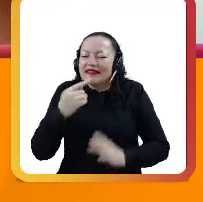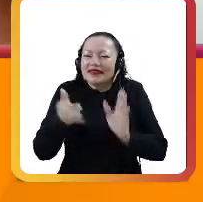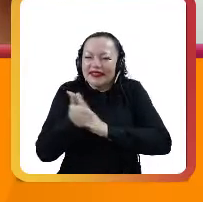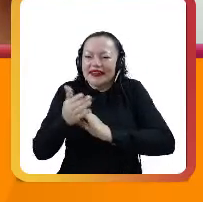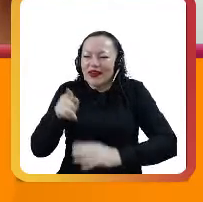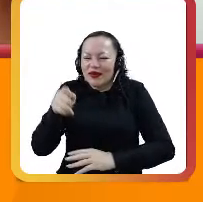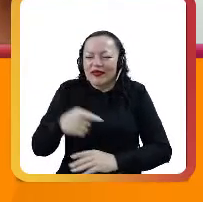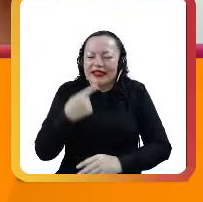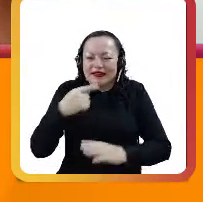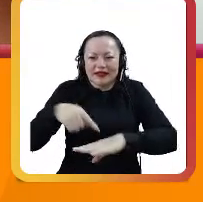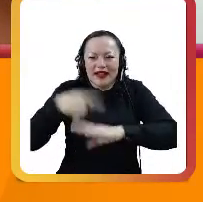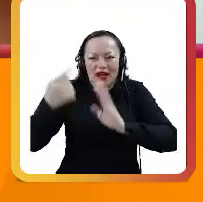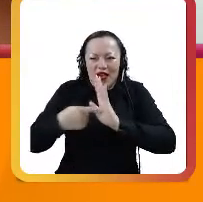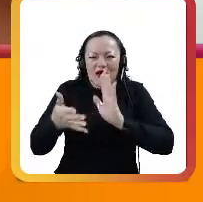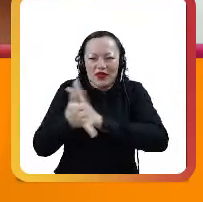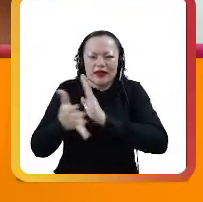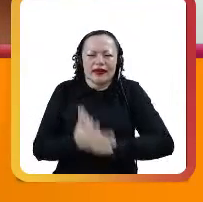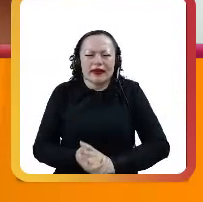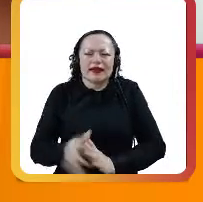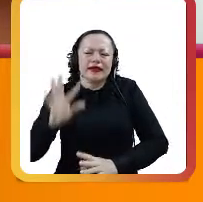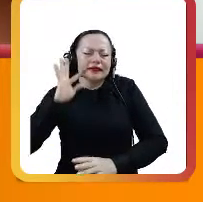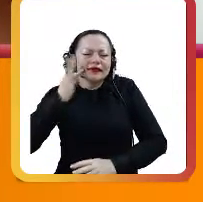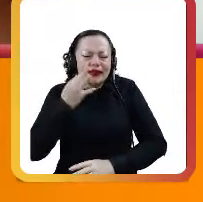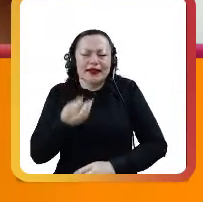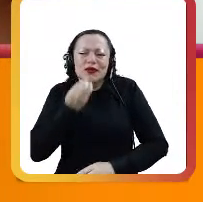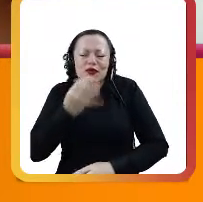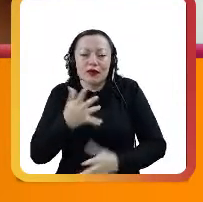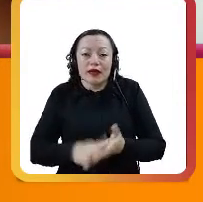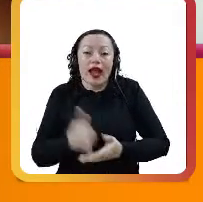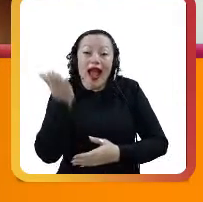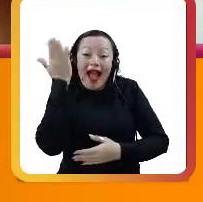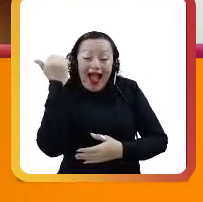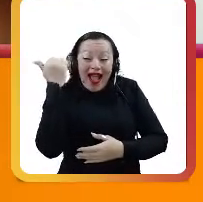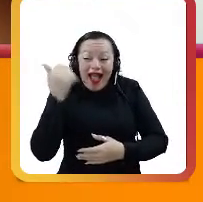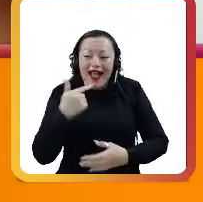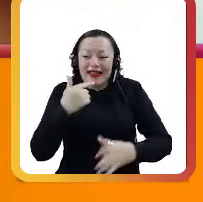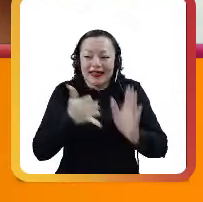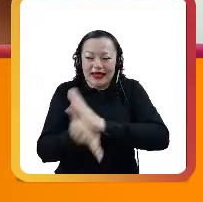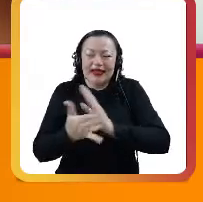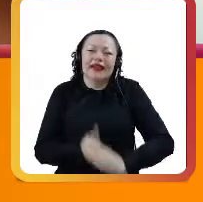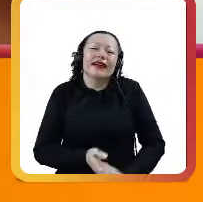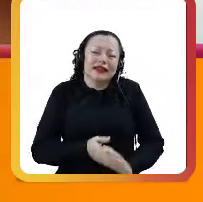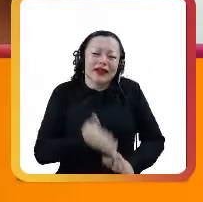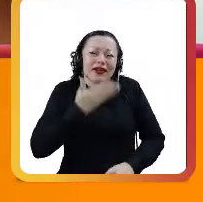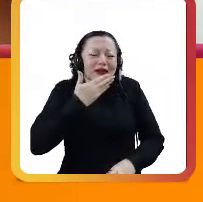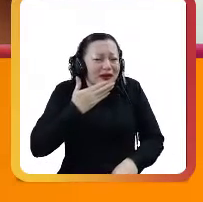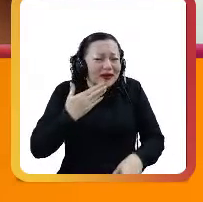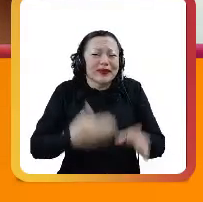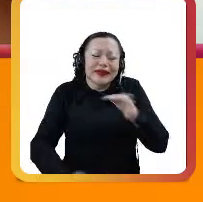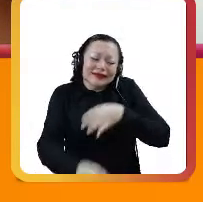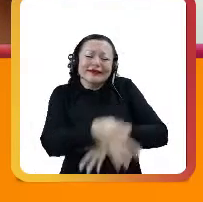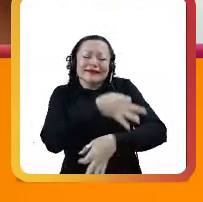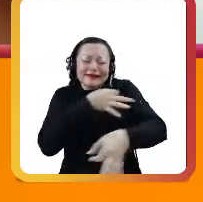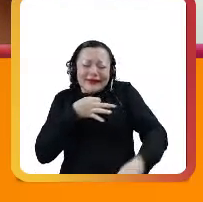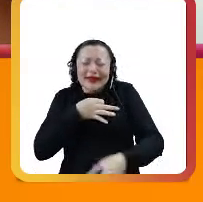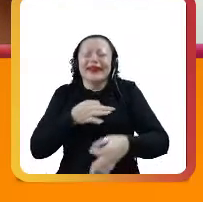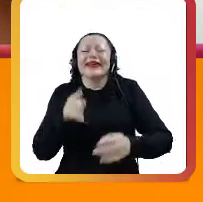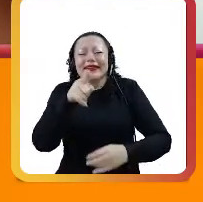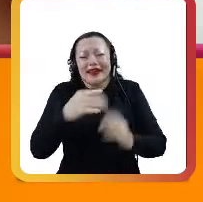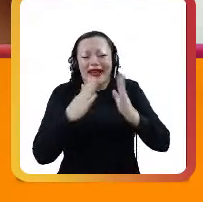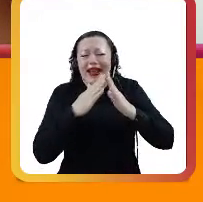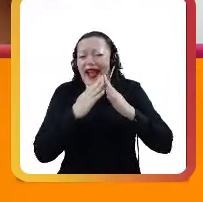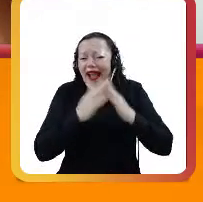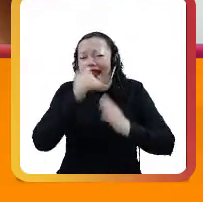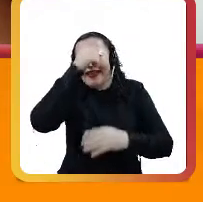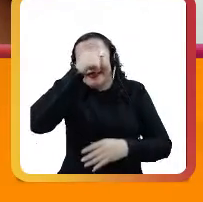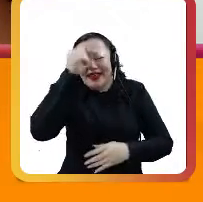Total, está hoy súper delicioso. Creo que ayer deberíamos haber tenido el clima que tenemos hoy para poder haber estado en casa y